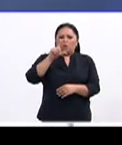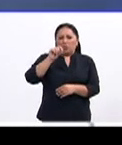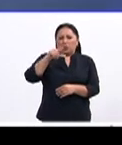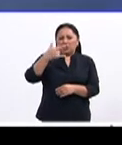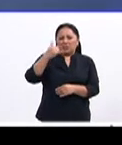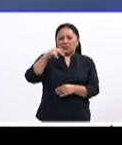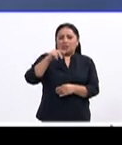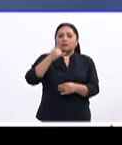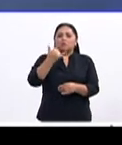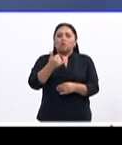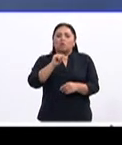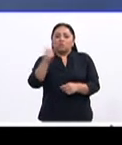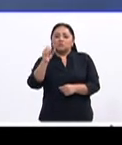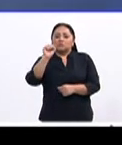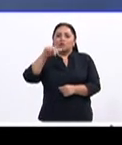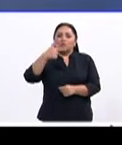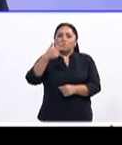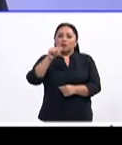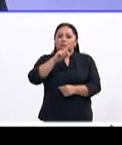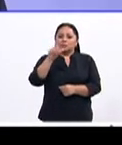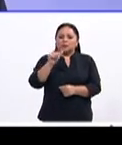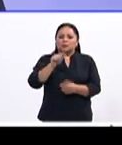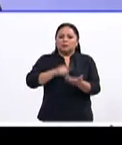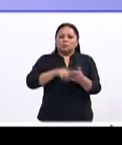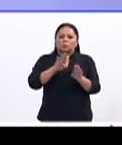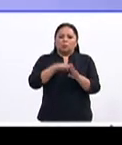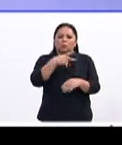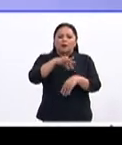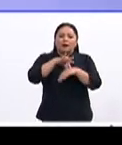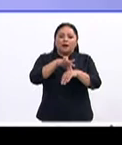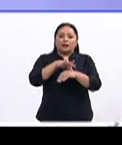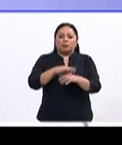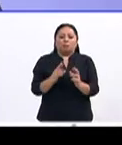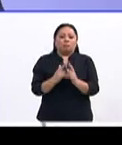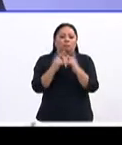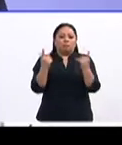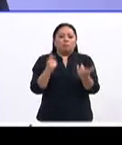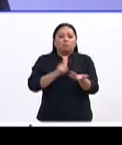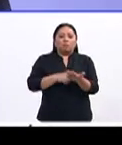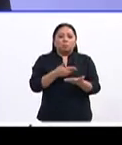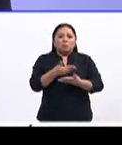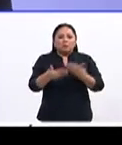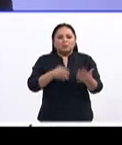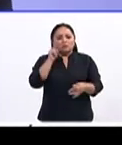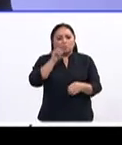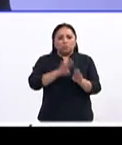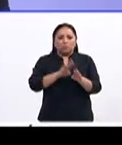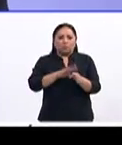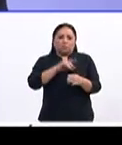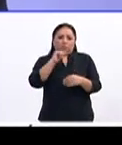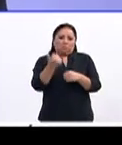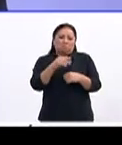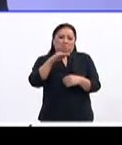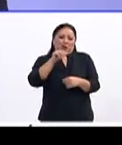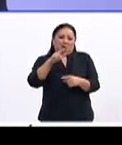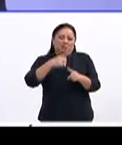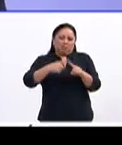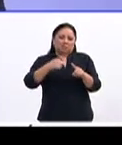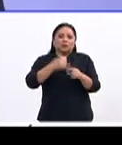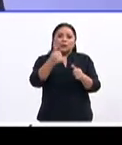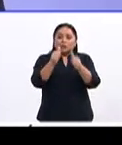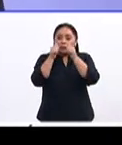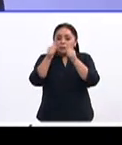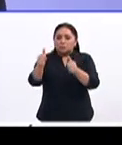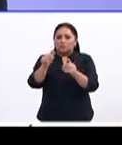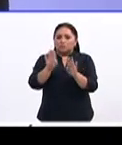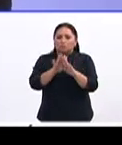longitudinal, sanguanza de la cadencia cisoria de la carne derrotada, presencias para el reverso del mar tumultuoso y la